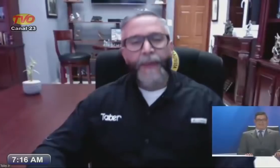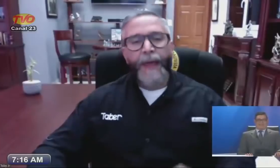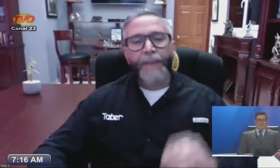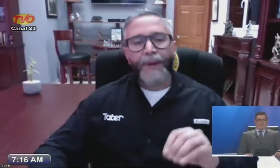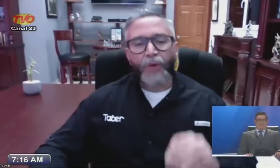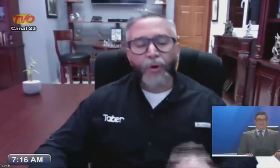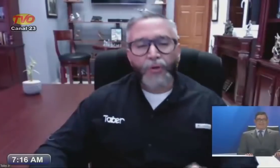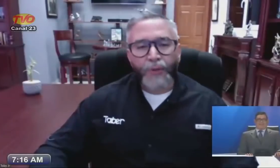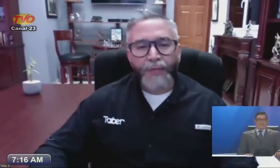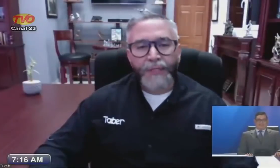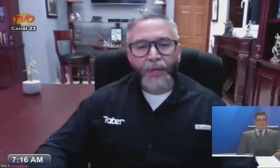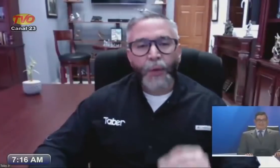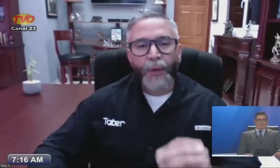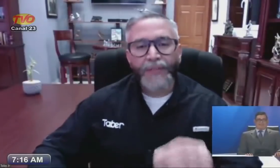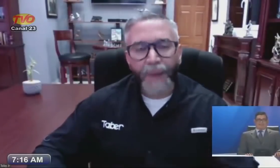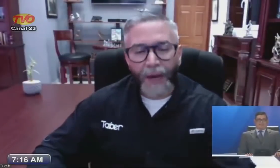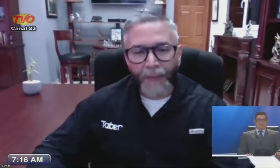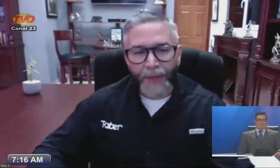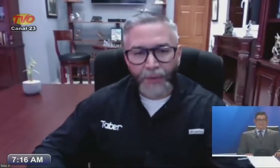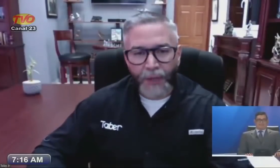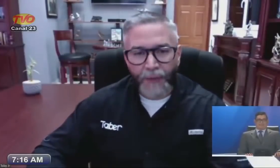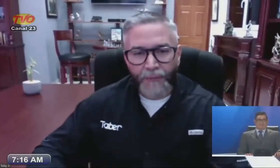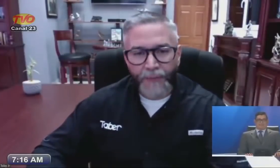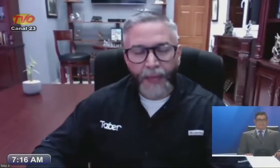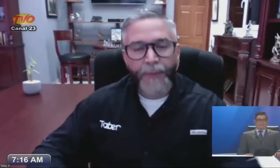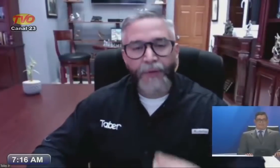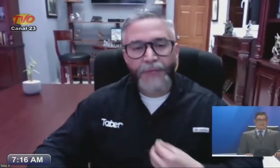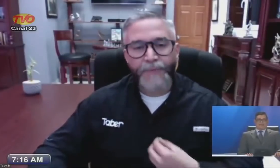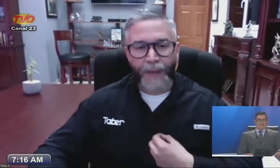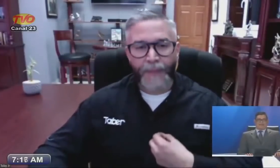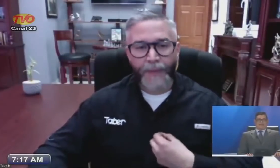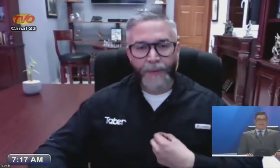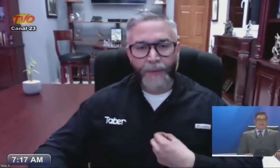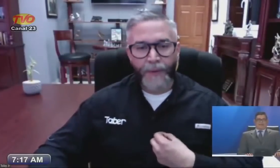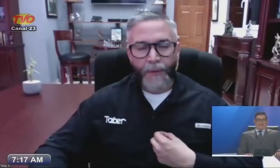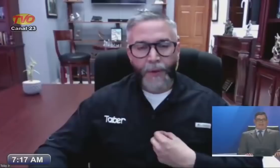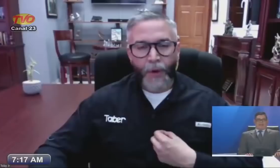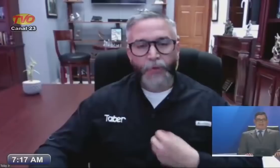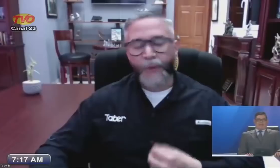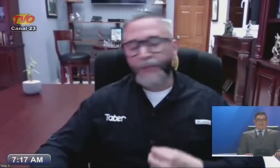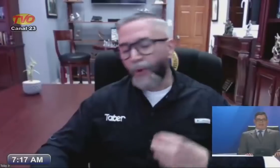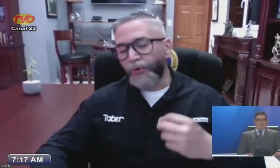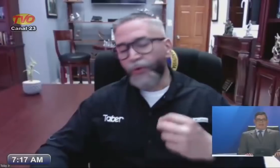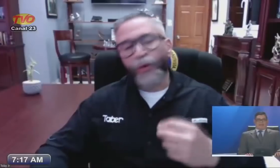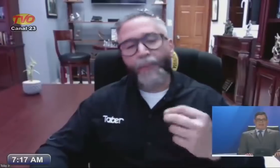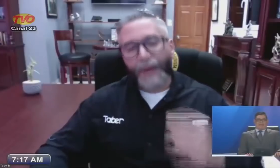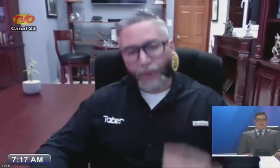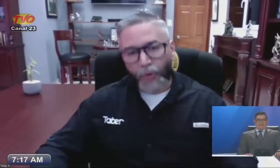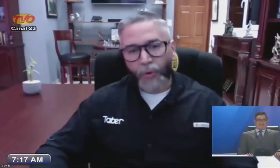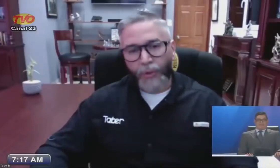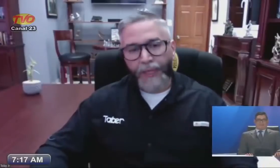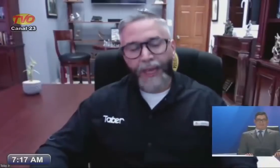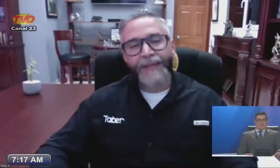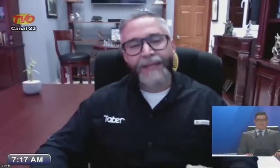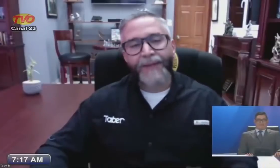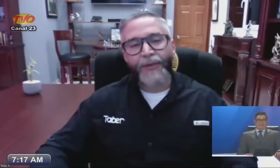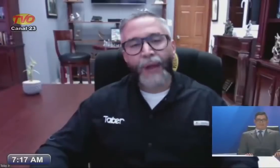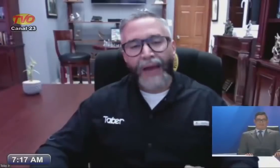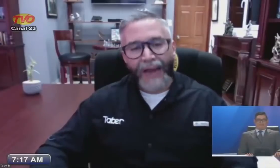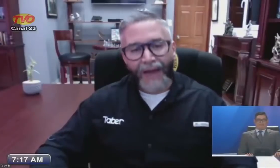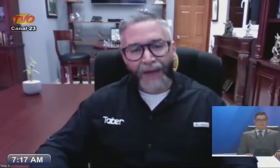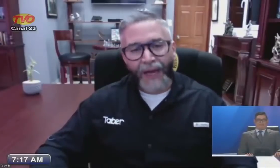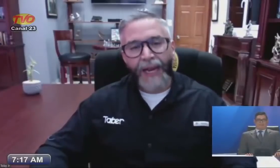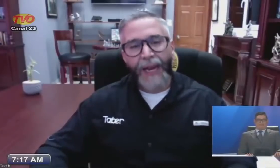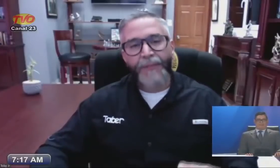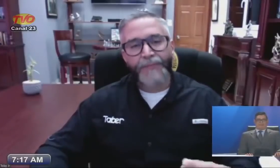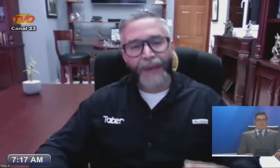y el perdón josé luís no es para la persona el perdón es para mí yo solís cuando yo no perdono quien anda llevando la